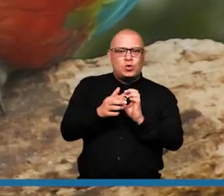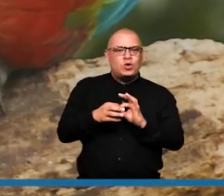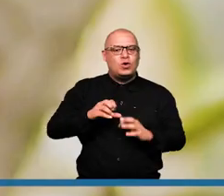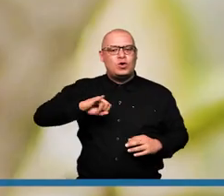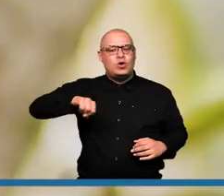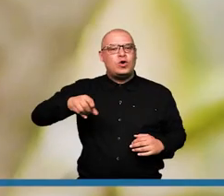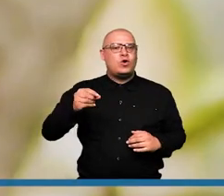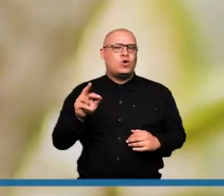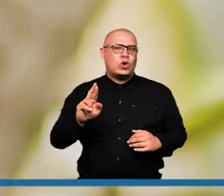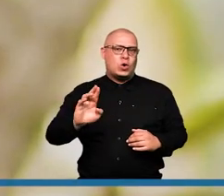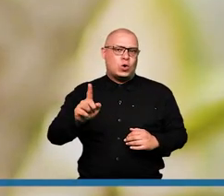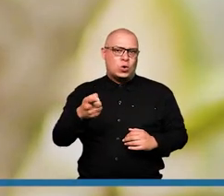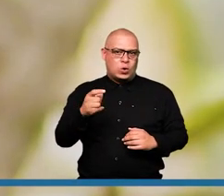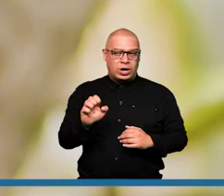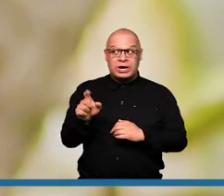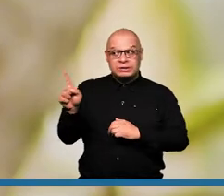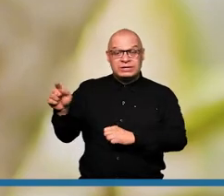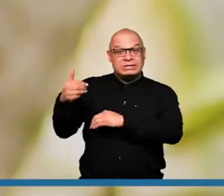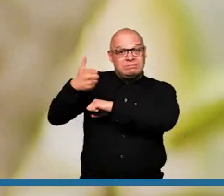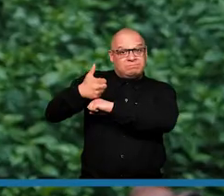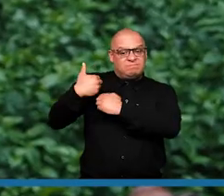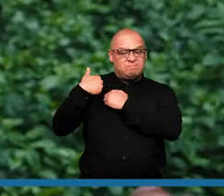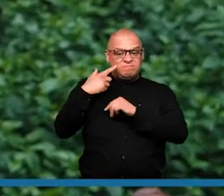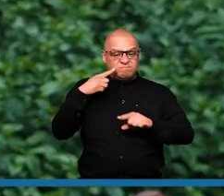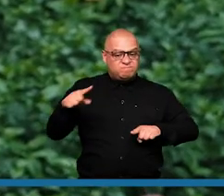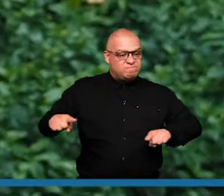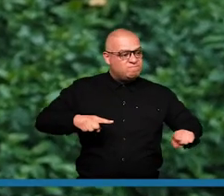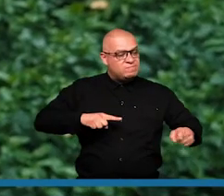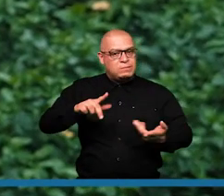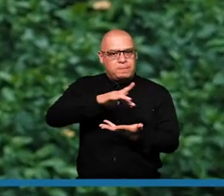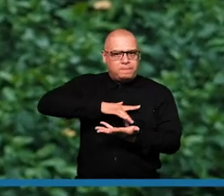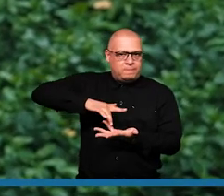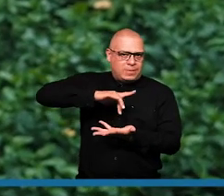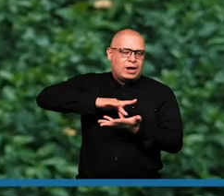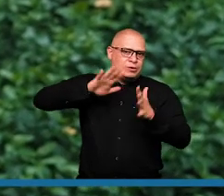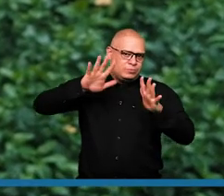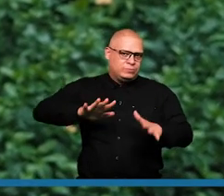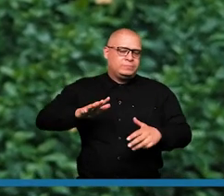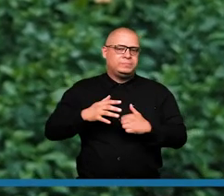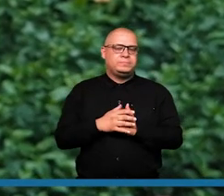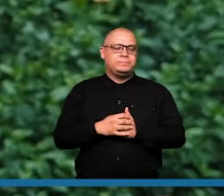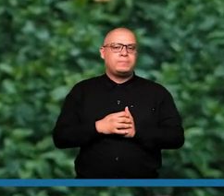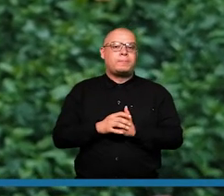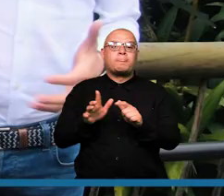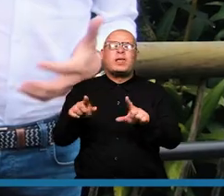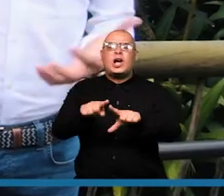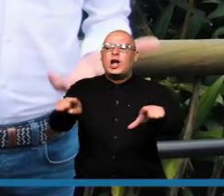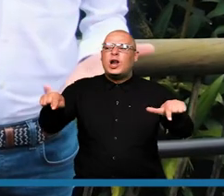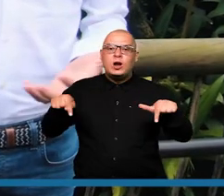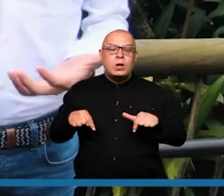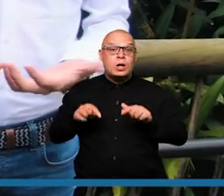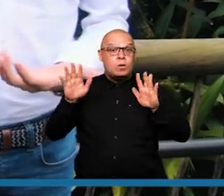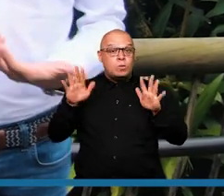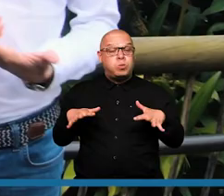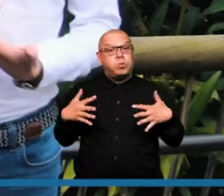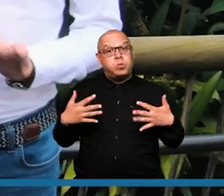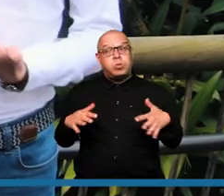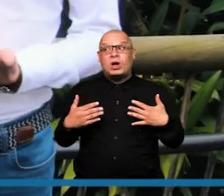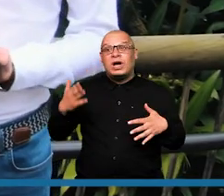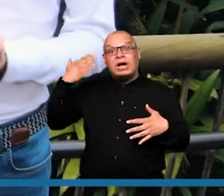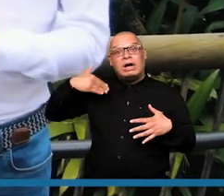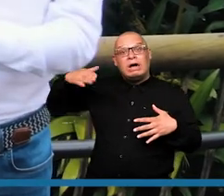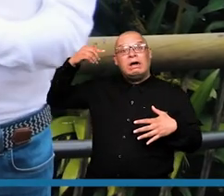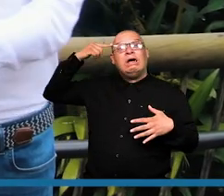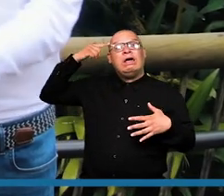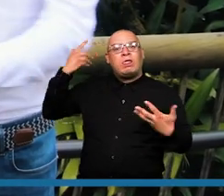Aubat, quien está al frente de la administración y cuidado del Parque de la Conservación. Un lugar que en mi sentir se ha